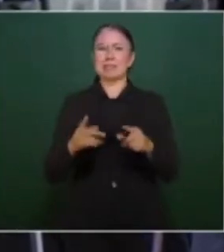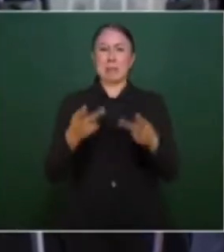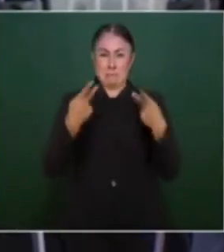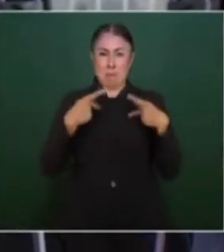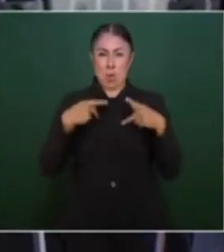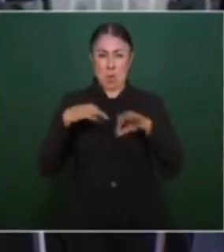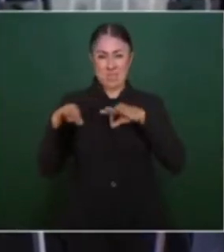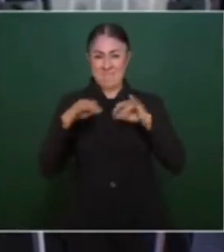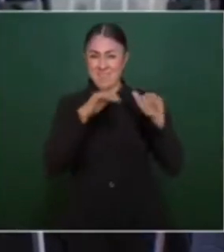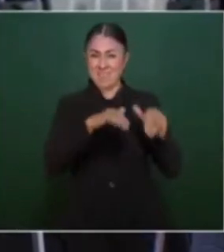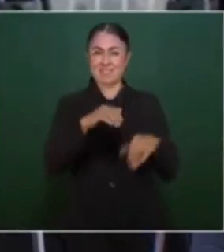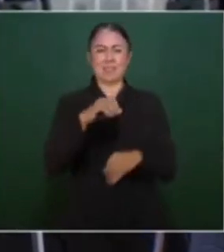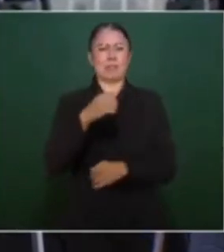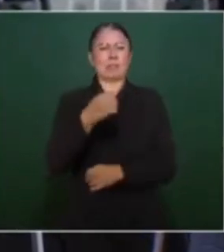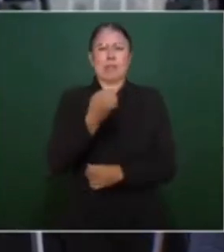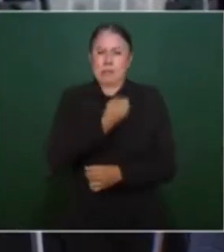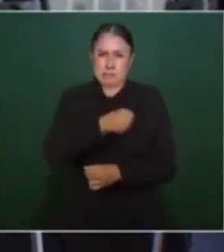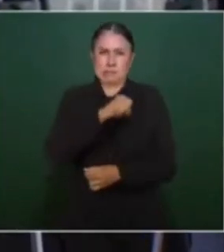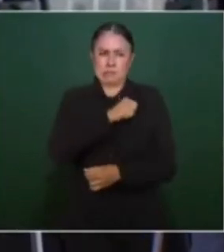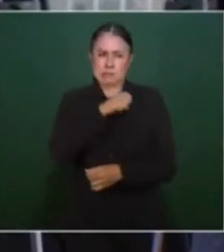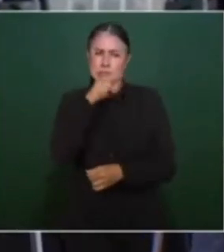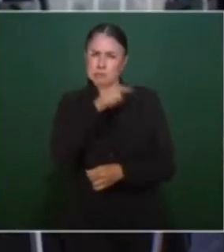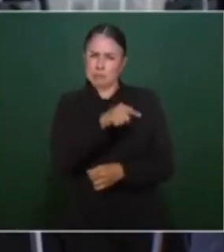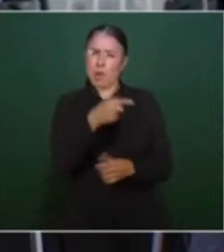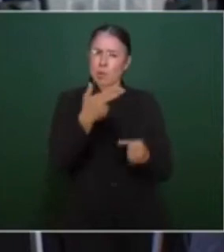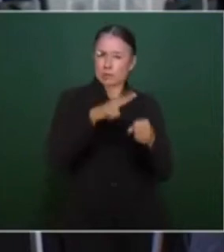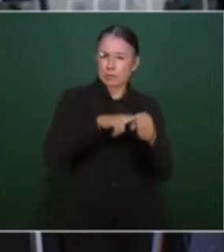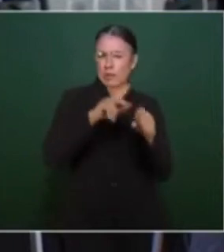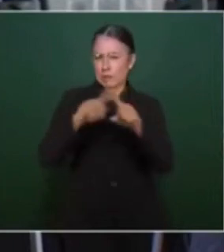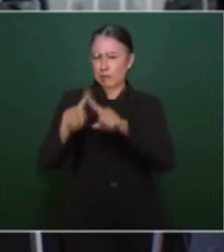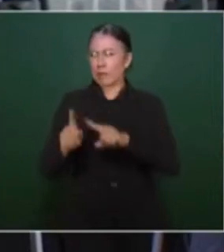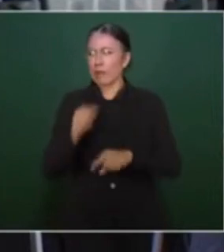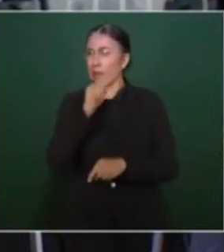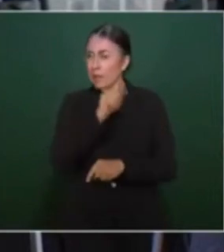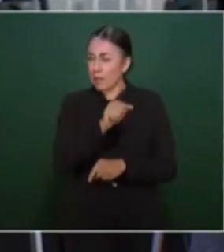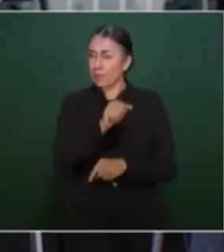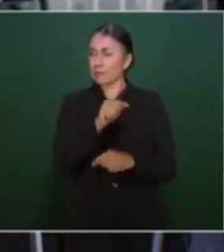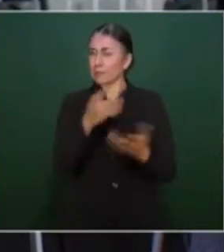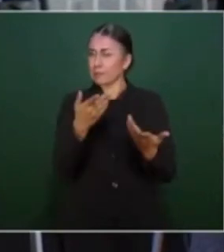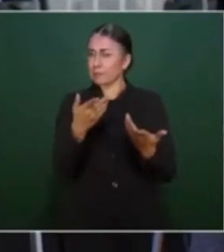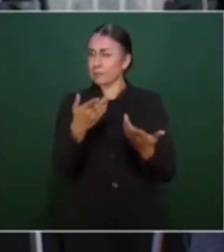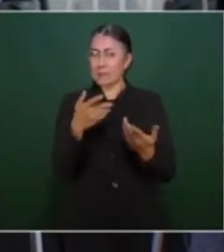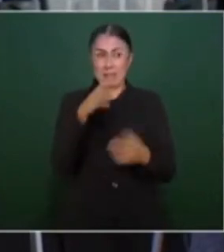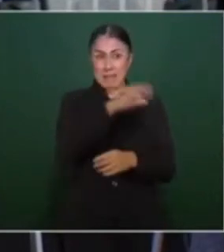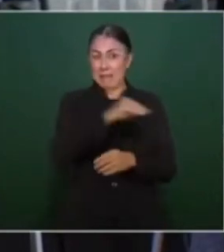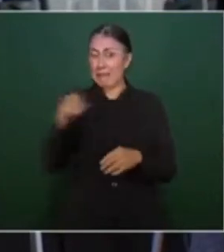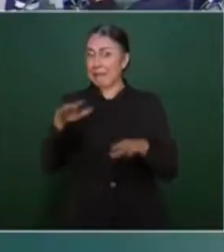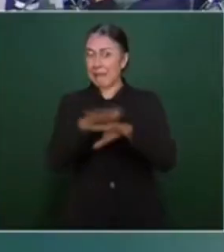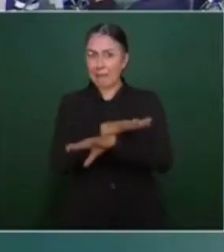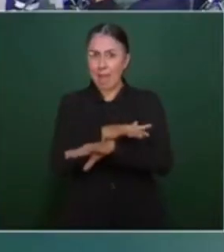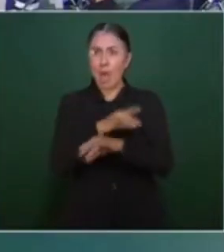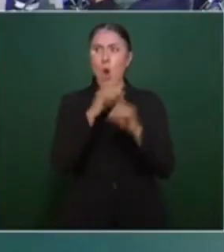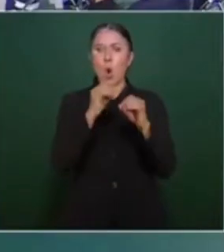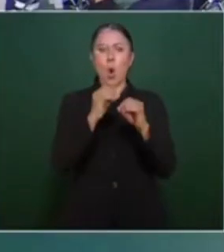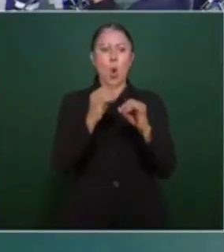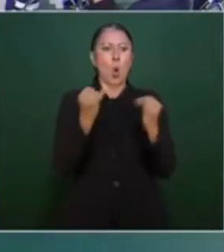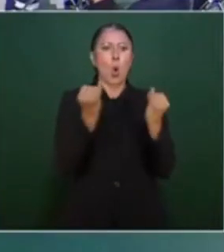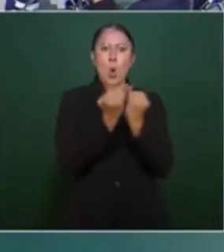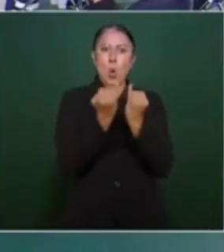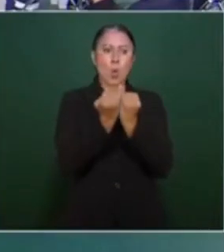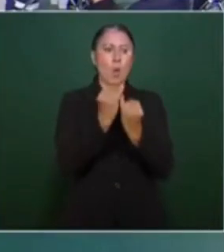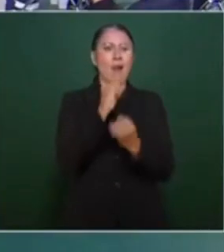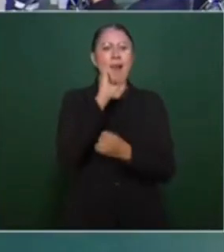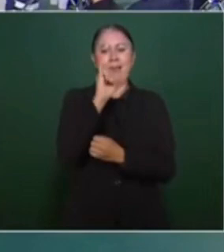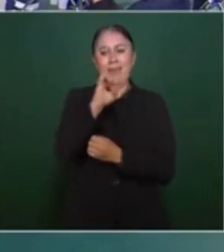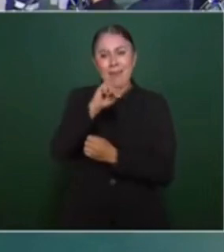adscripción? ¿Se les va a homologar el sueldo como porque los del IMSS pues ganan un poco más? ¿Qué va a pasar